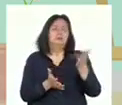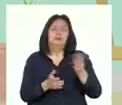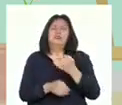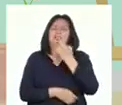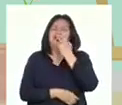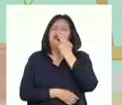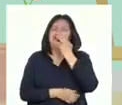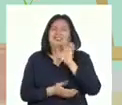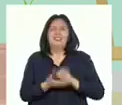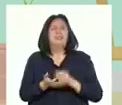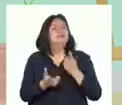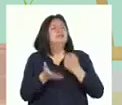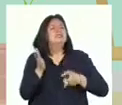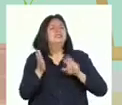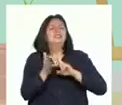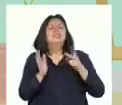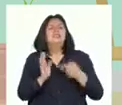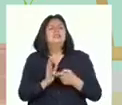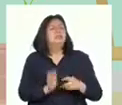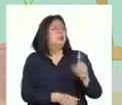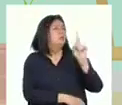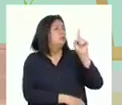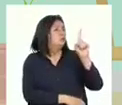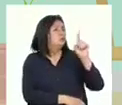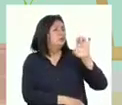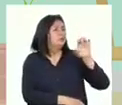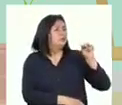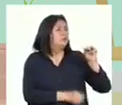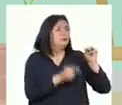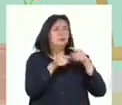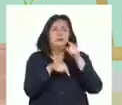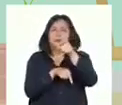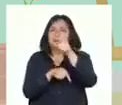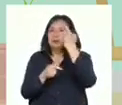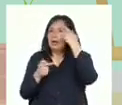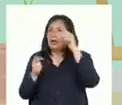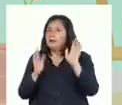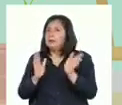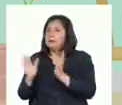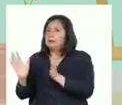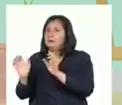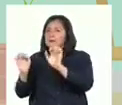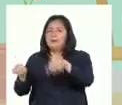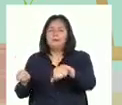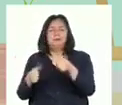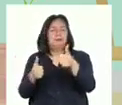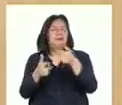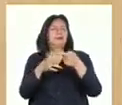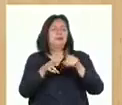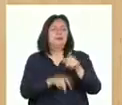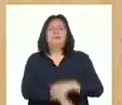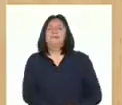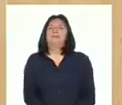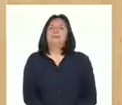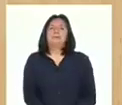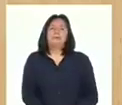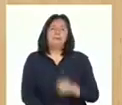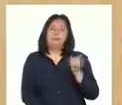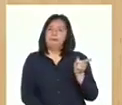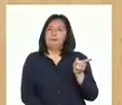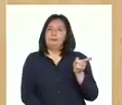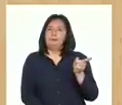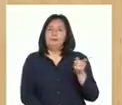muy divertida qué significa un centímetro. ¿Están preparados? ¡Genial! ¡Comencemos!